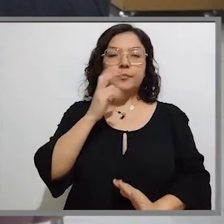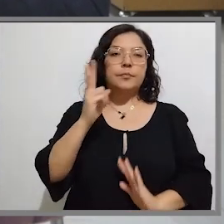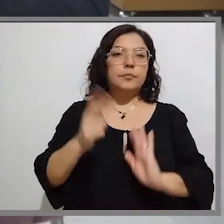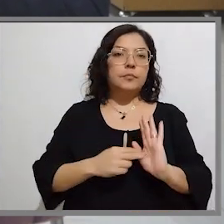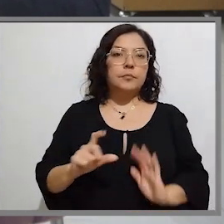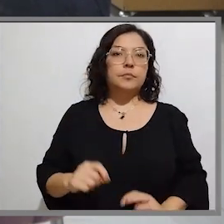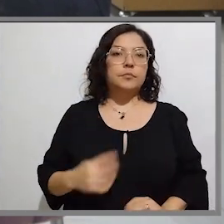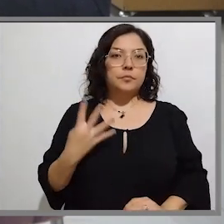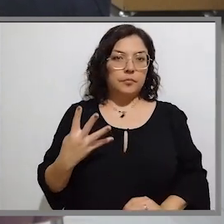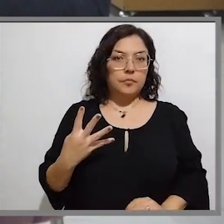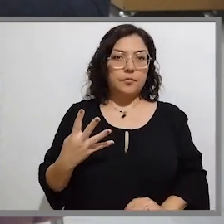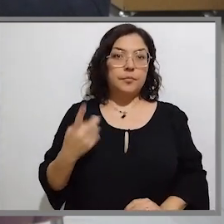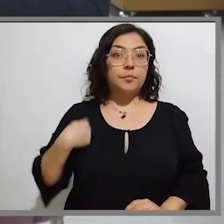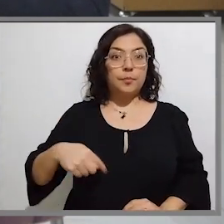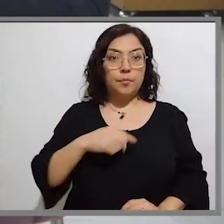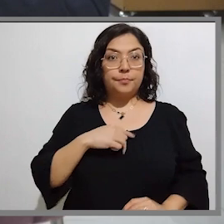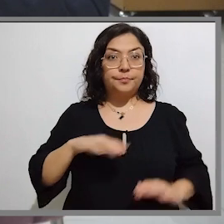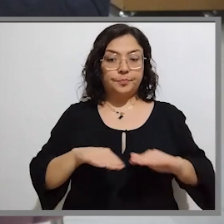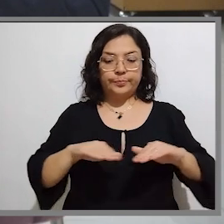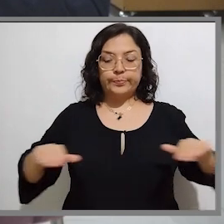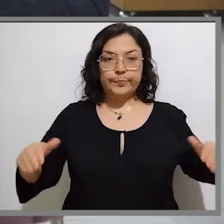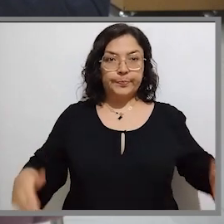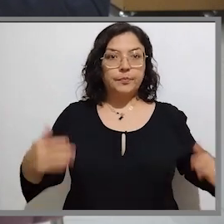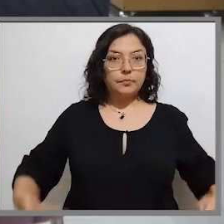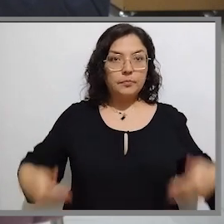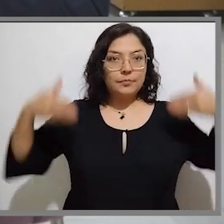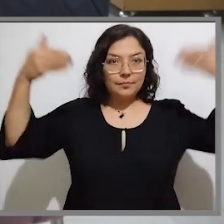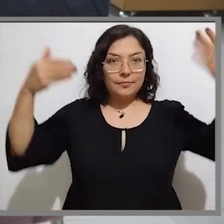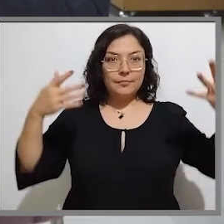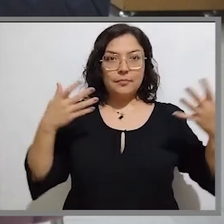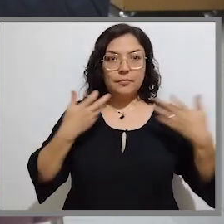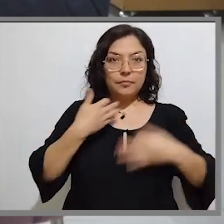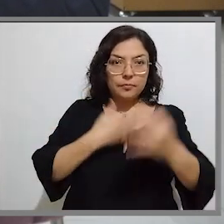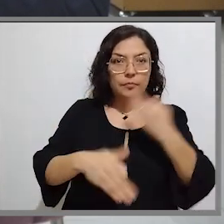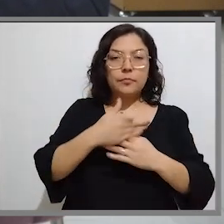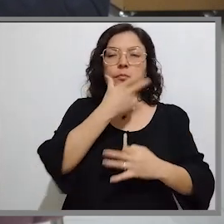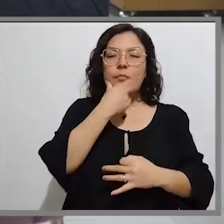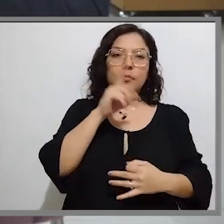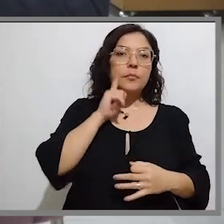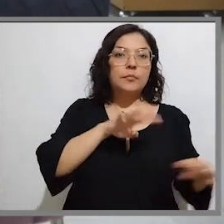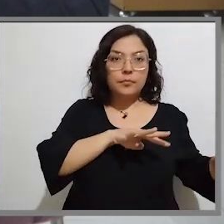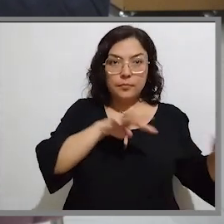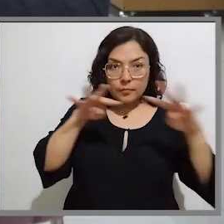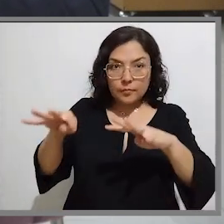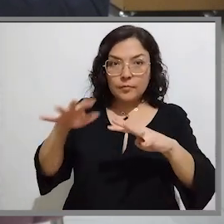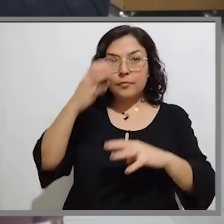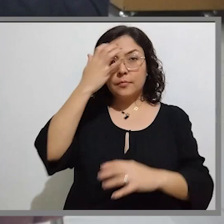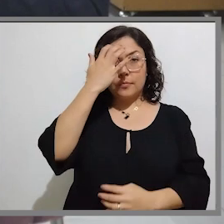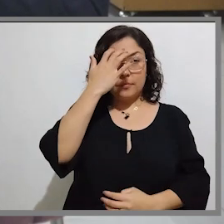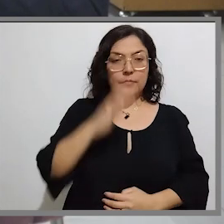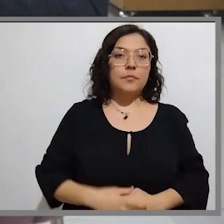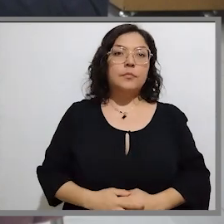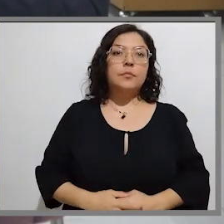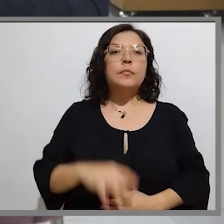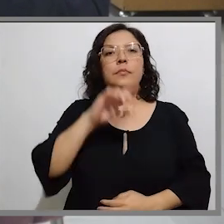El stand que puso el Instituto Electoral para que las y los coahuilenses pudieran conocer nuestra obra editorial, pero además